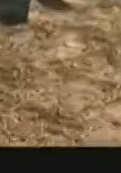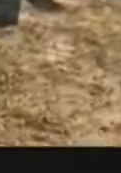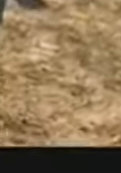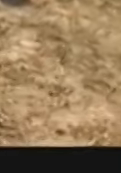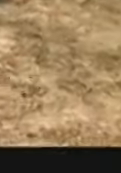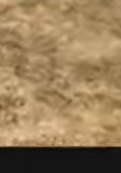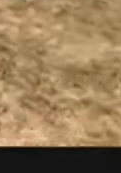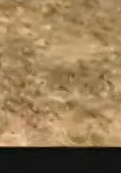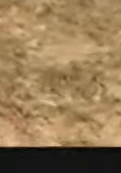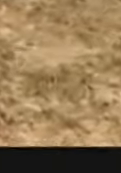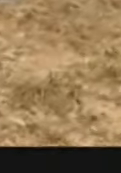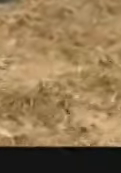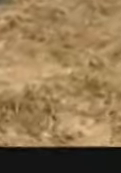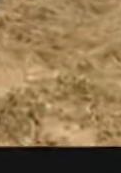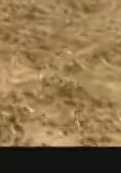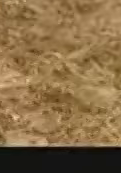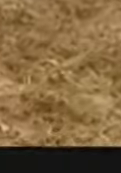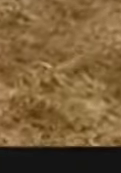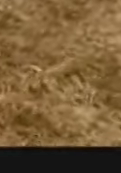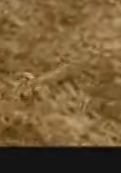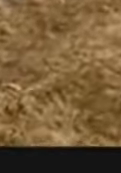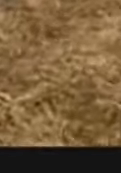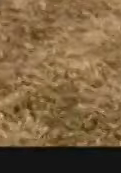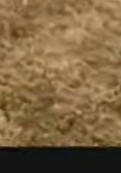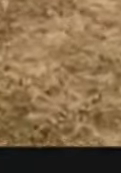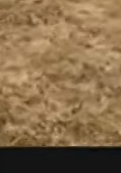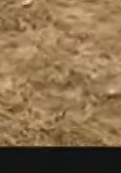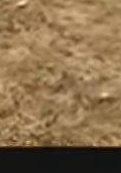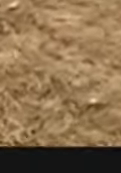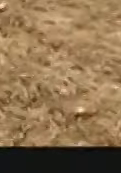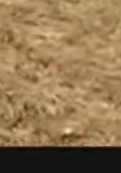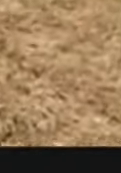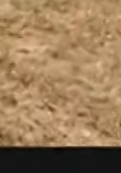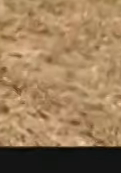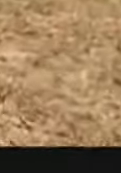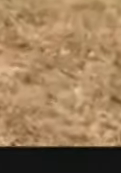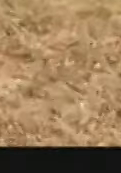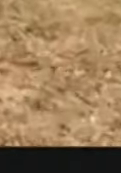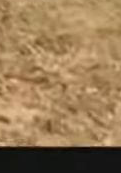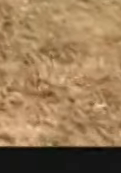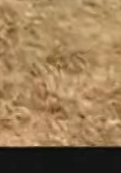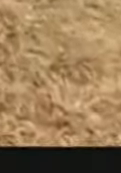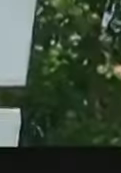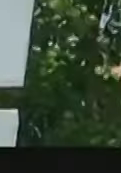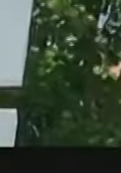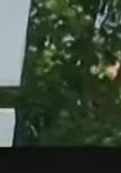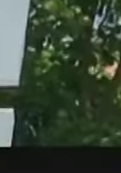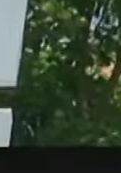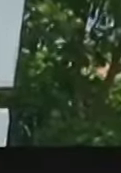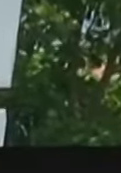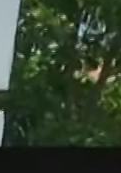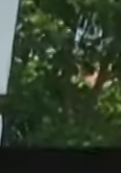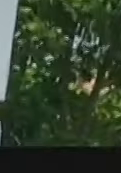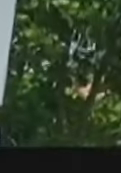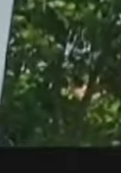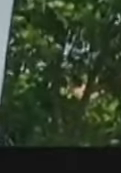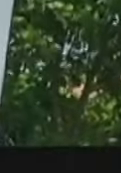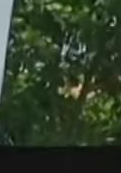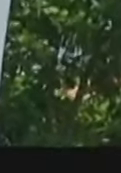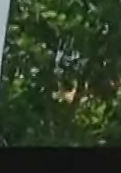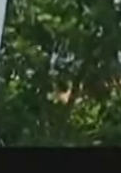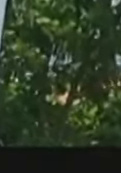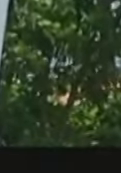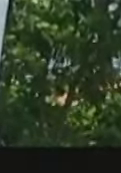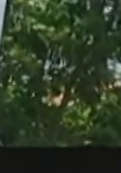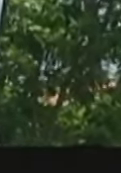Iniciamos esta transmisión desde el Polo Científico Tecnológico Fundación Instituto de Estudios Avanzados, cuando el presidente constitucional